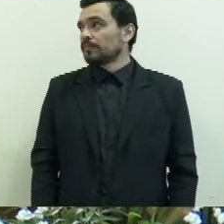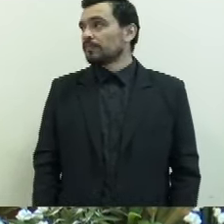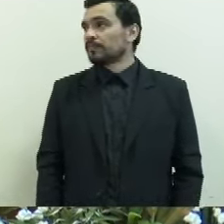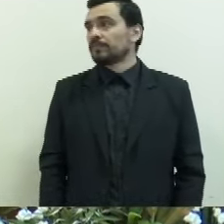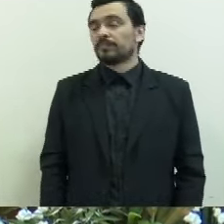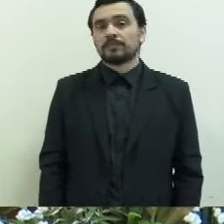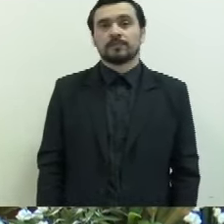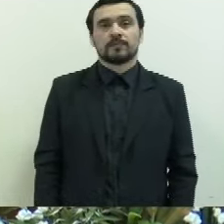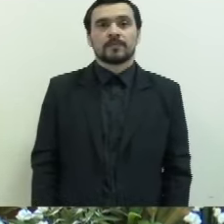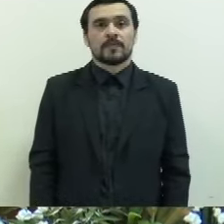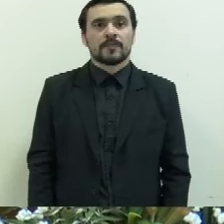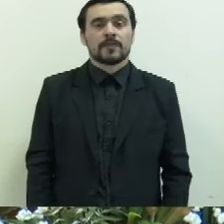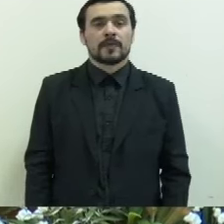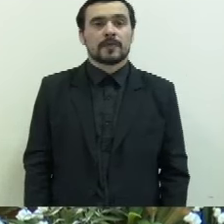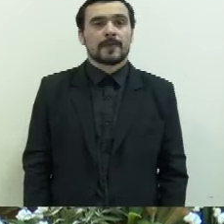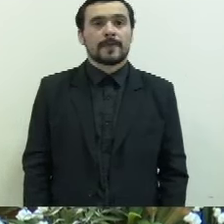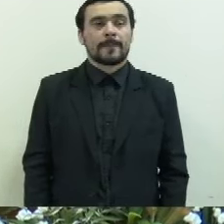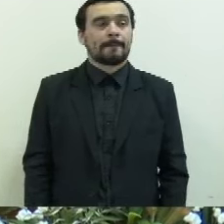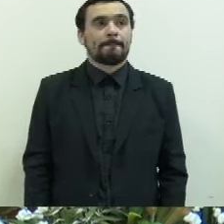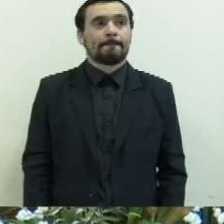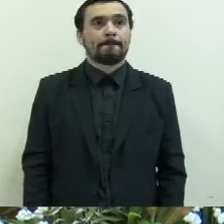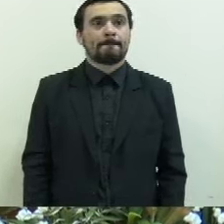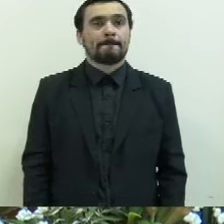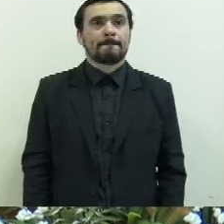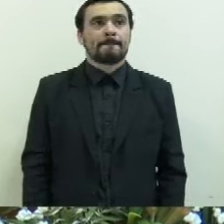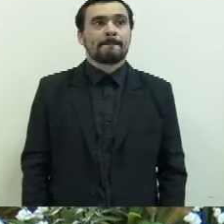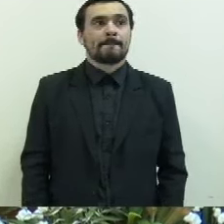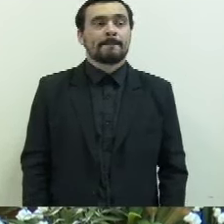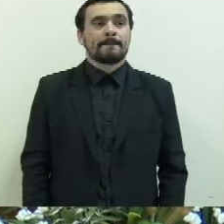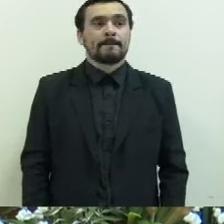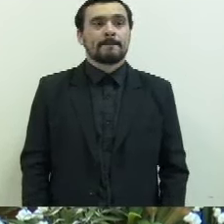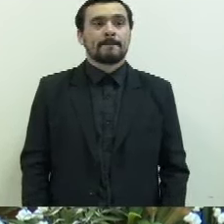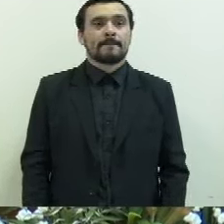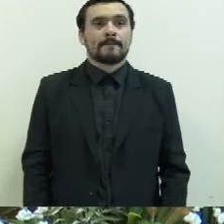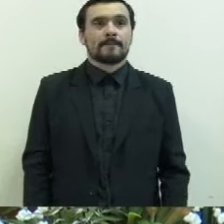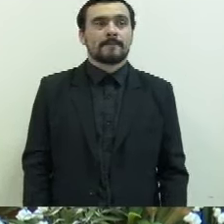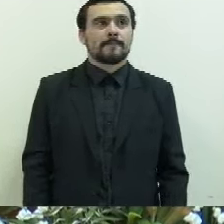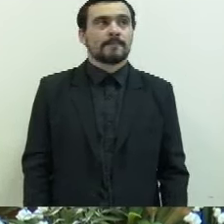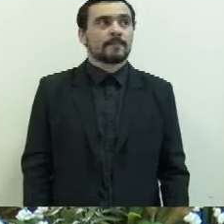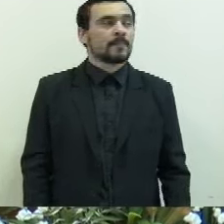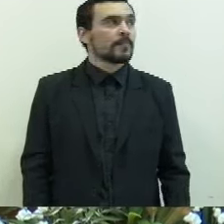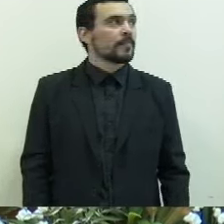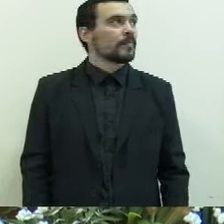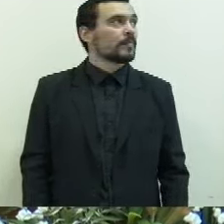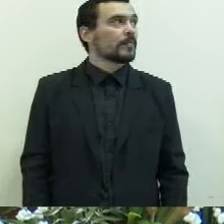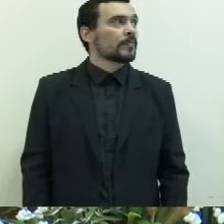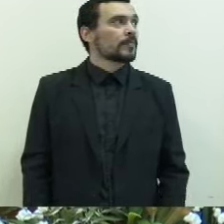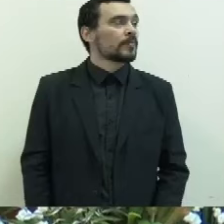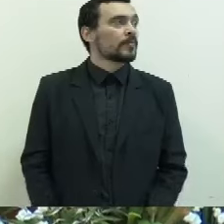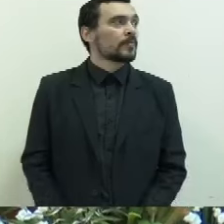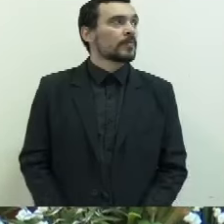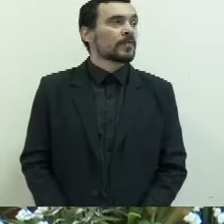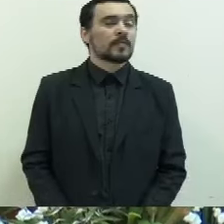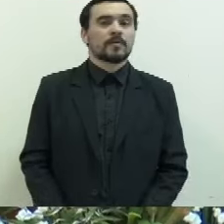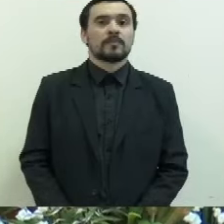mayor diferencia histórica en la era democrática. La responsabilidad de ello supone, desde luego, es tremenda. Pero